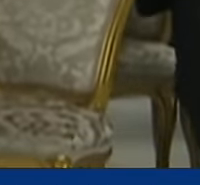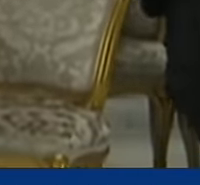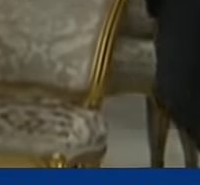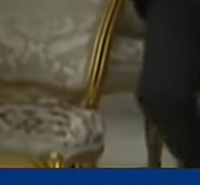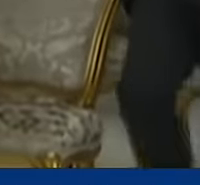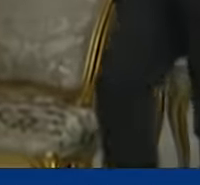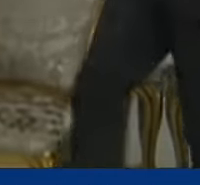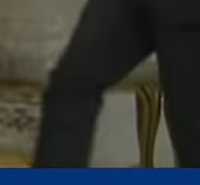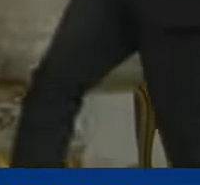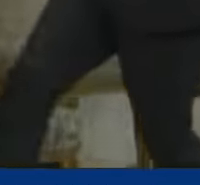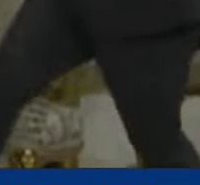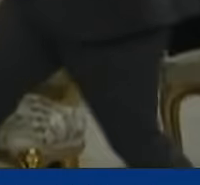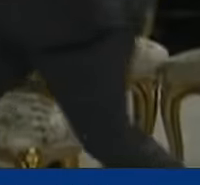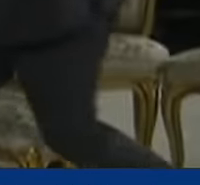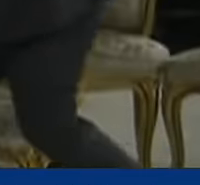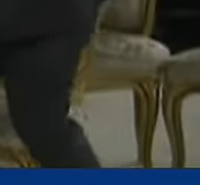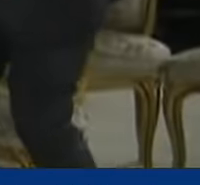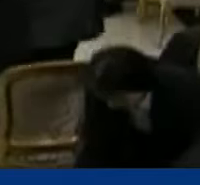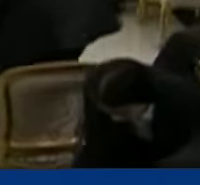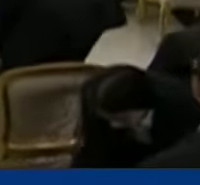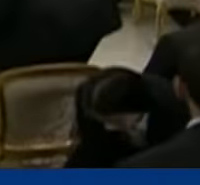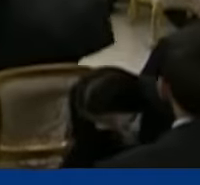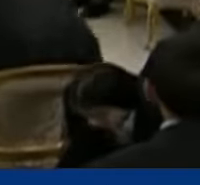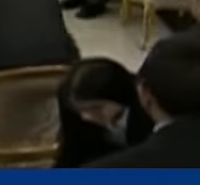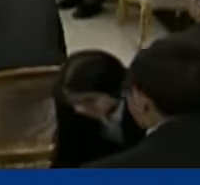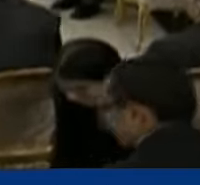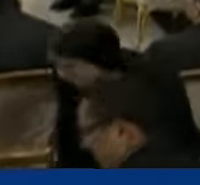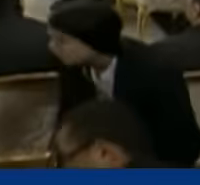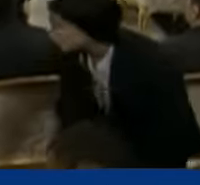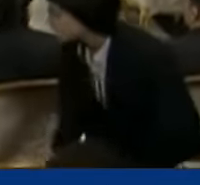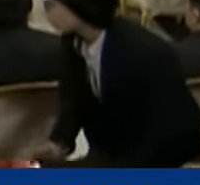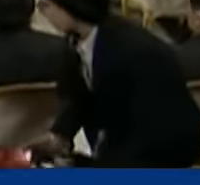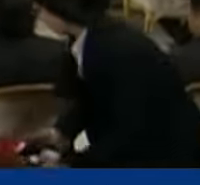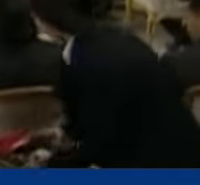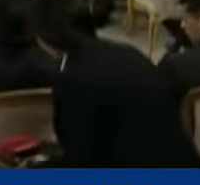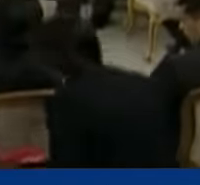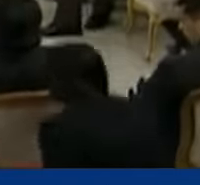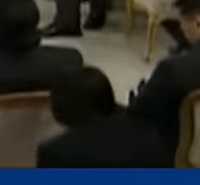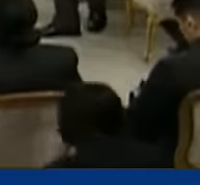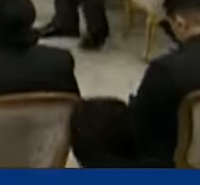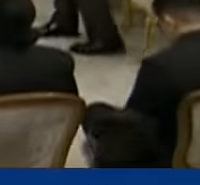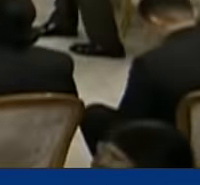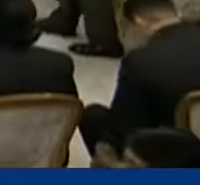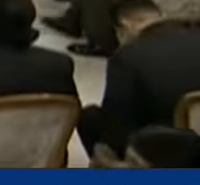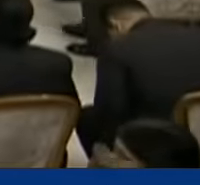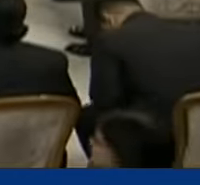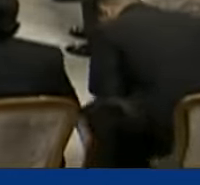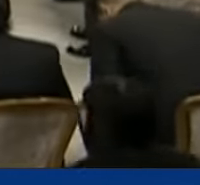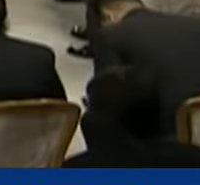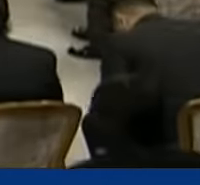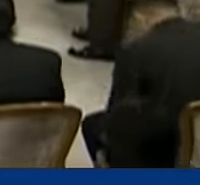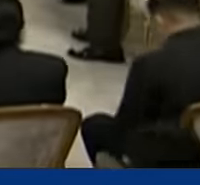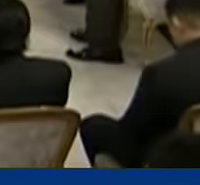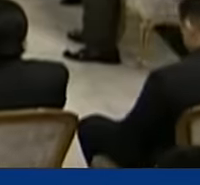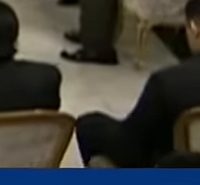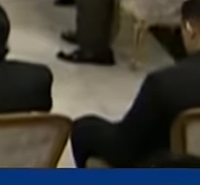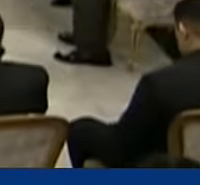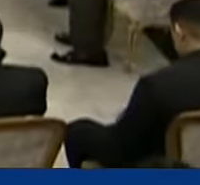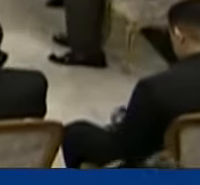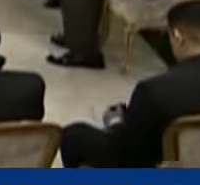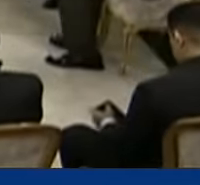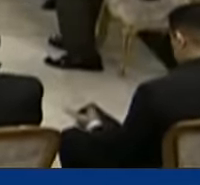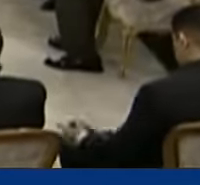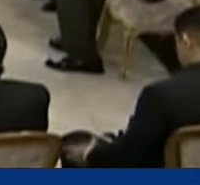Beneoranto. Señoras y señores, tengan todas y todos muy buenas noches. Sean bienvenidos a este acto